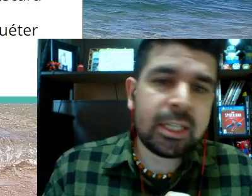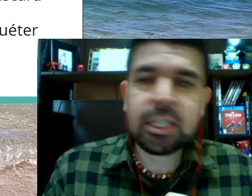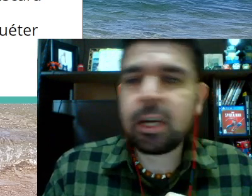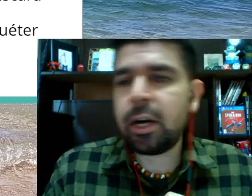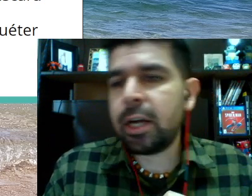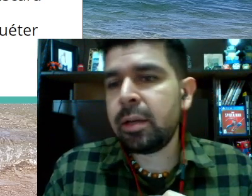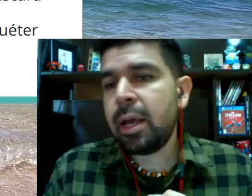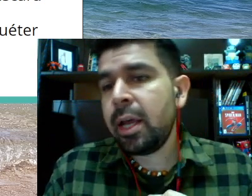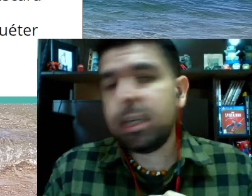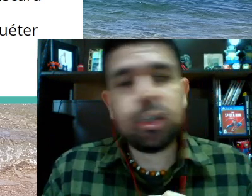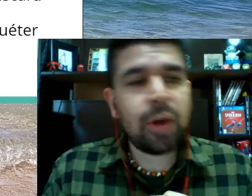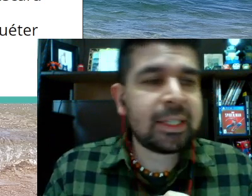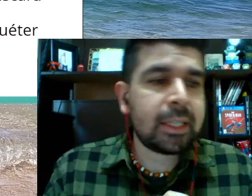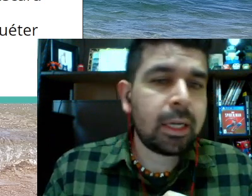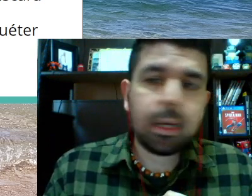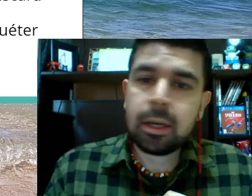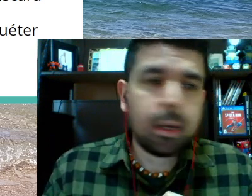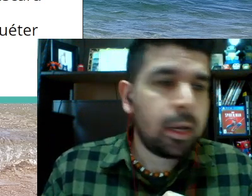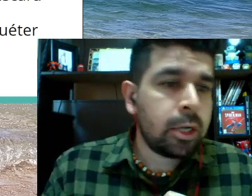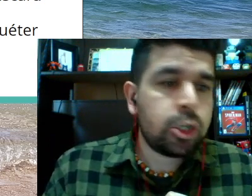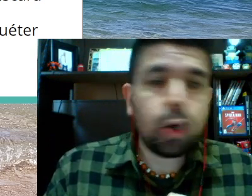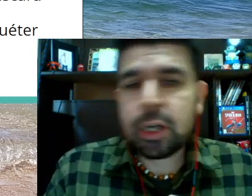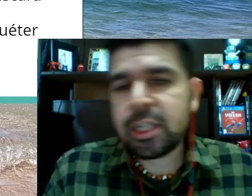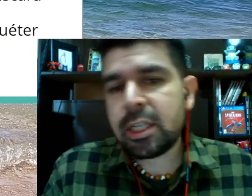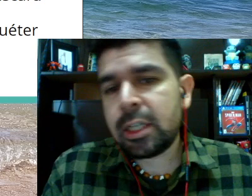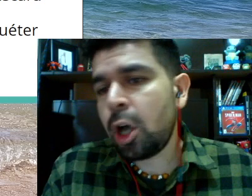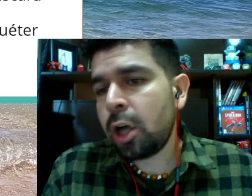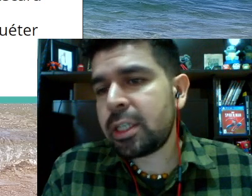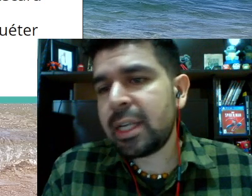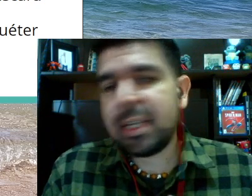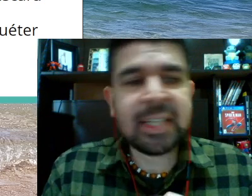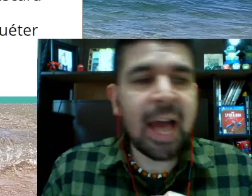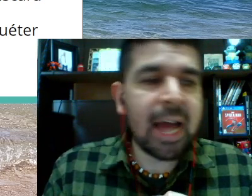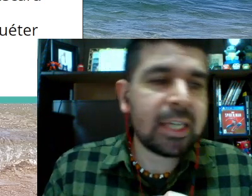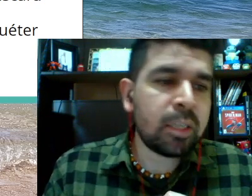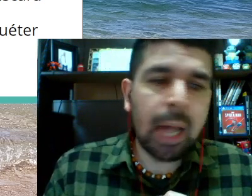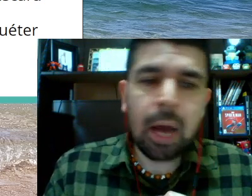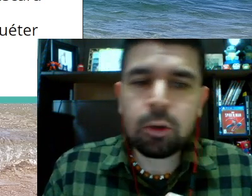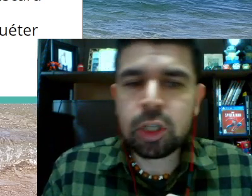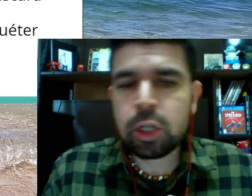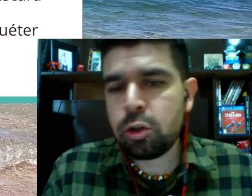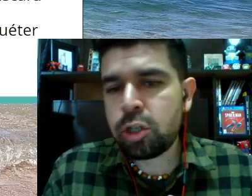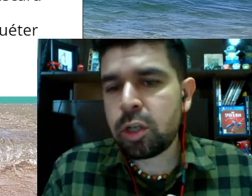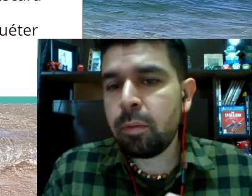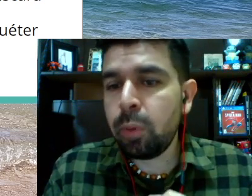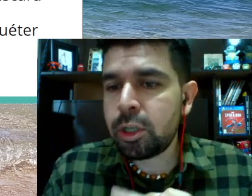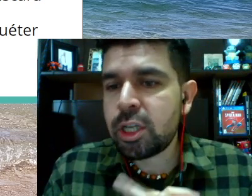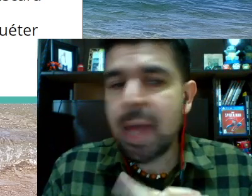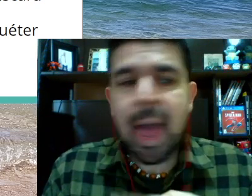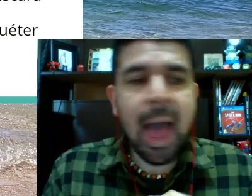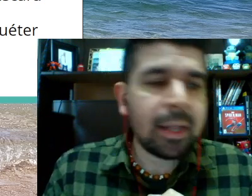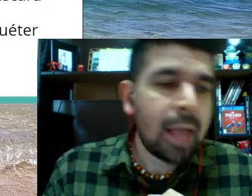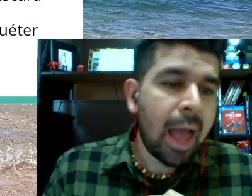inscrito tres shorts shocks disguise bausch news good